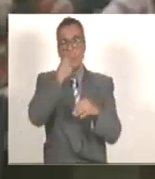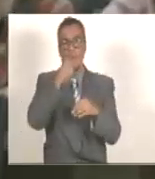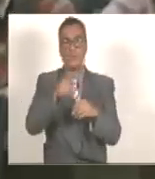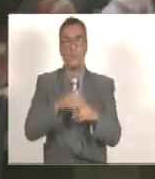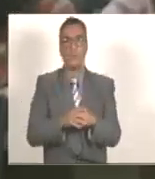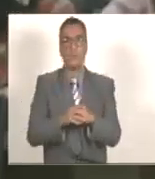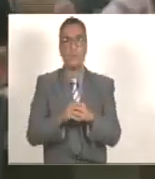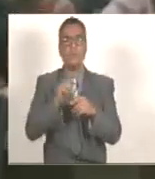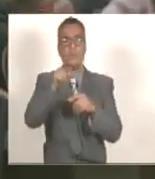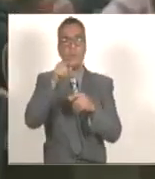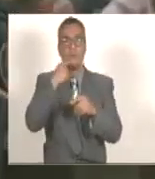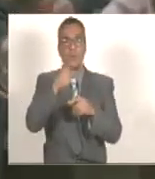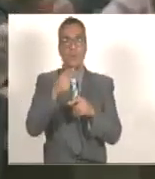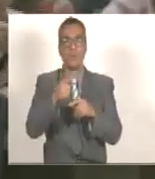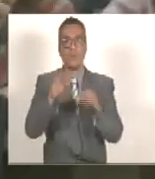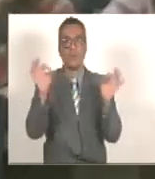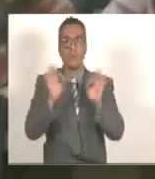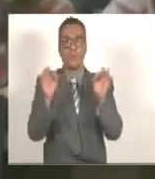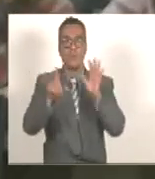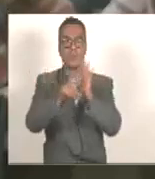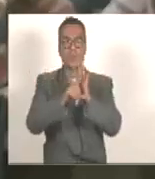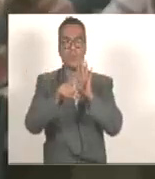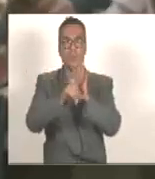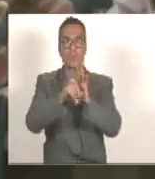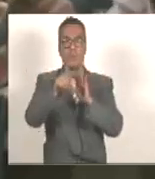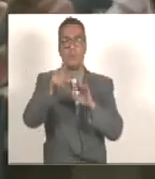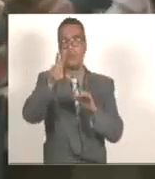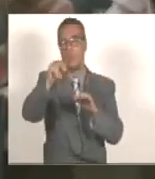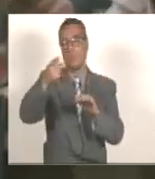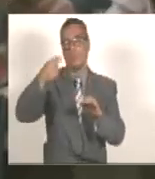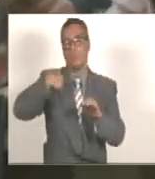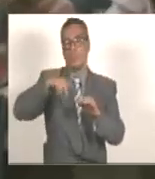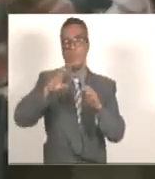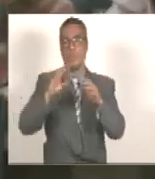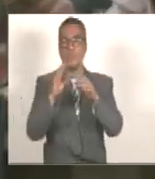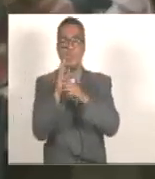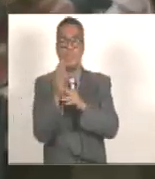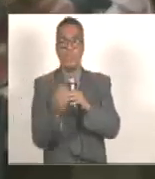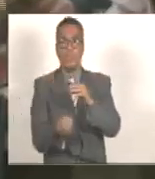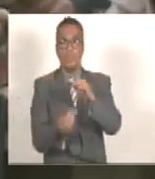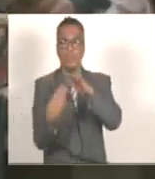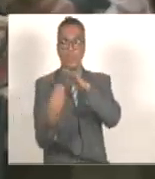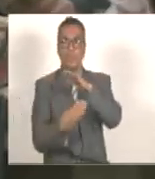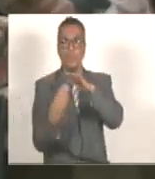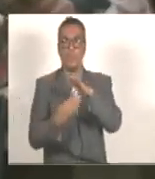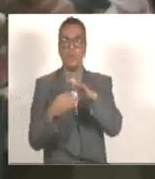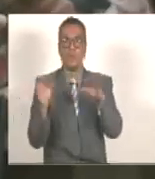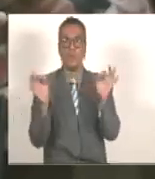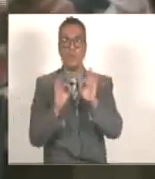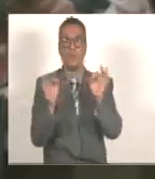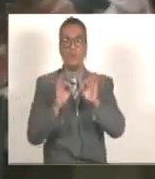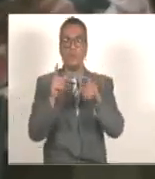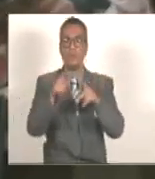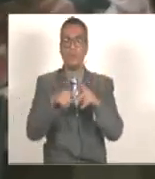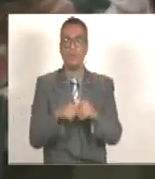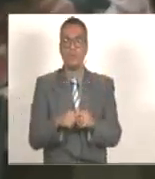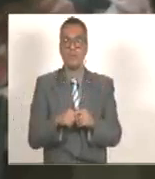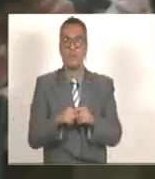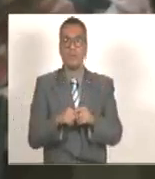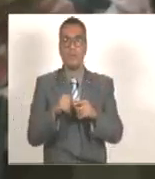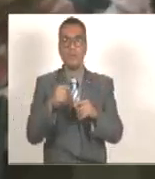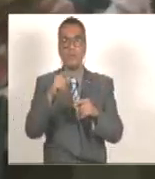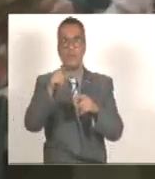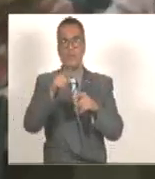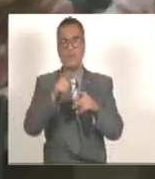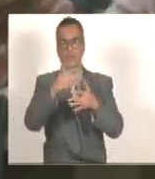arbitral, írrito e ilegal. No tiene fundamentación no tiene exposición de